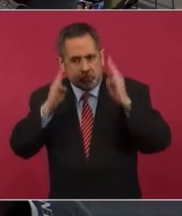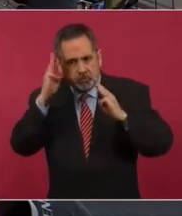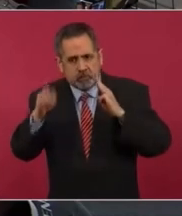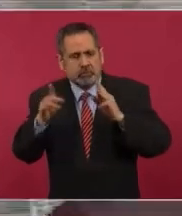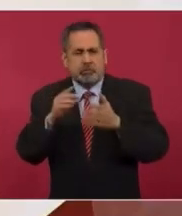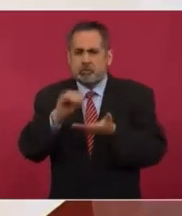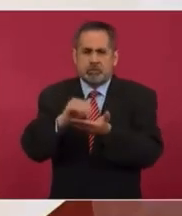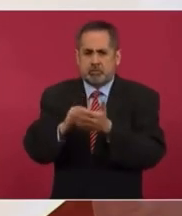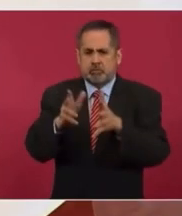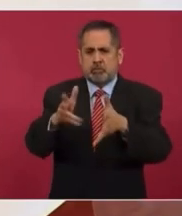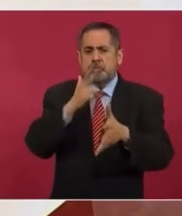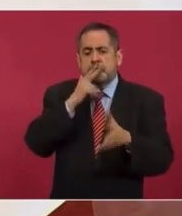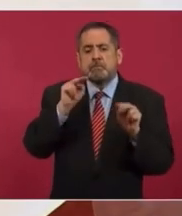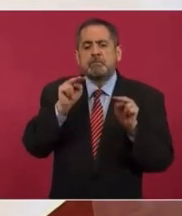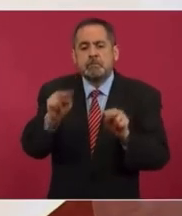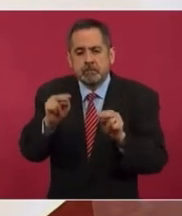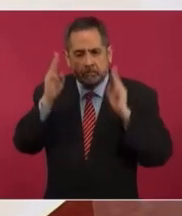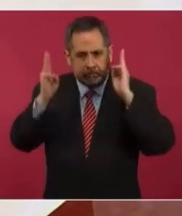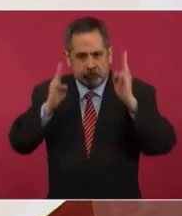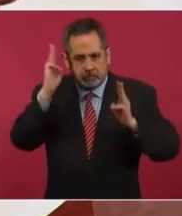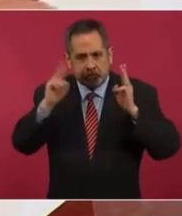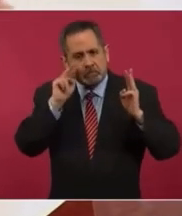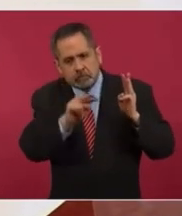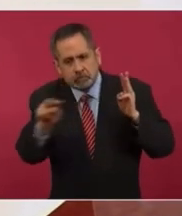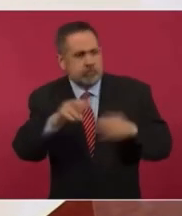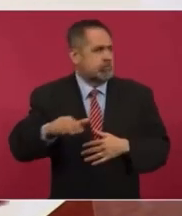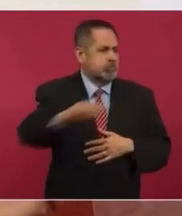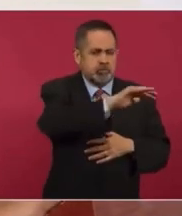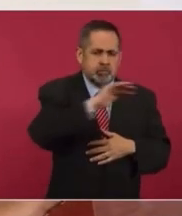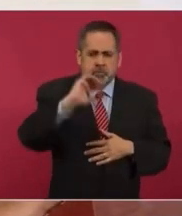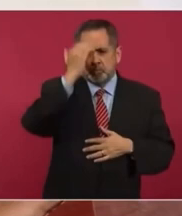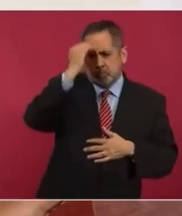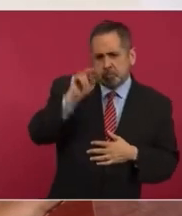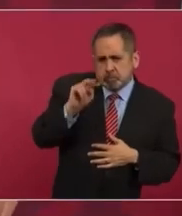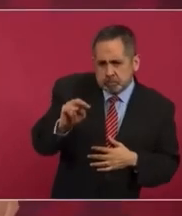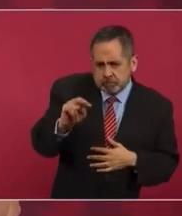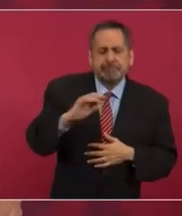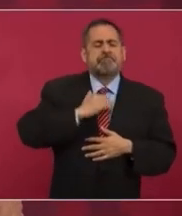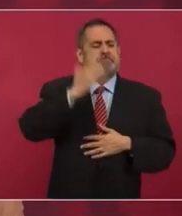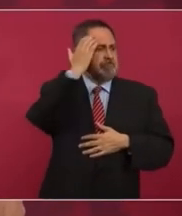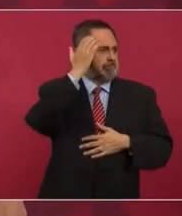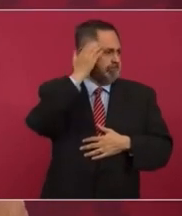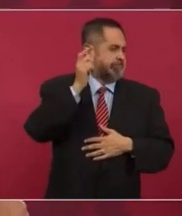se mantenga para el conocimiento de nuestras culturas